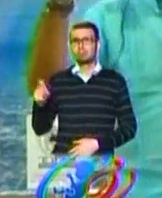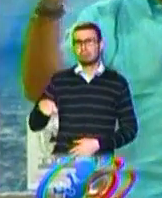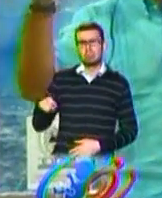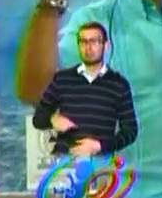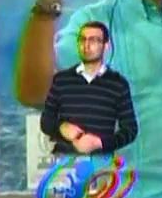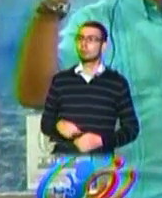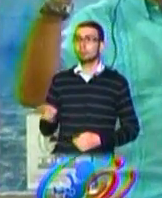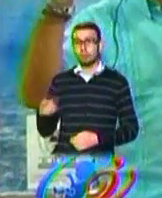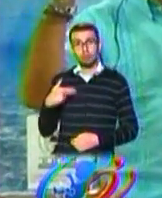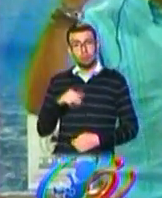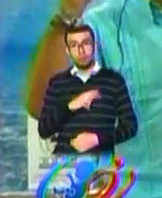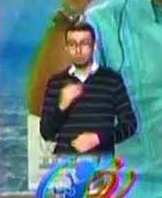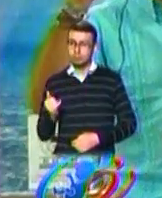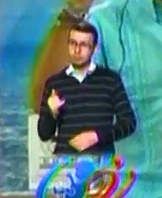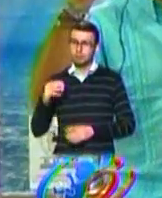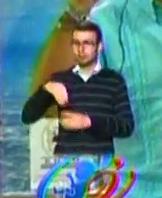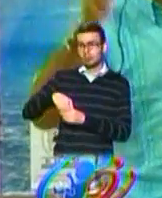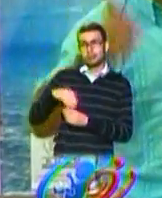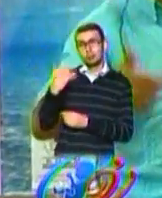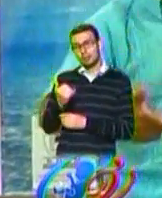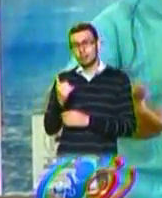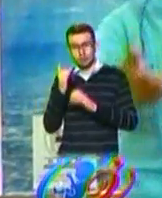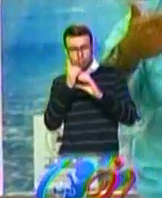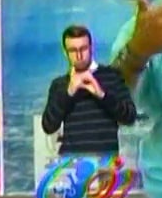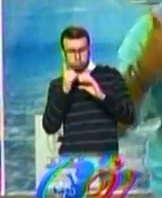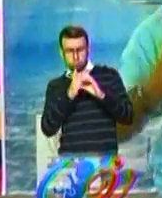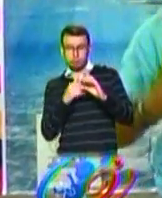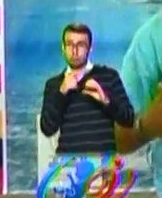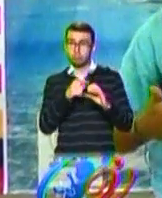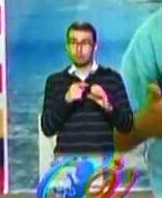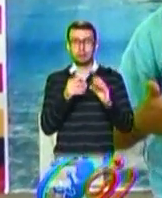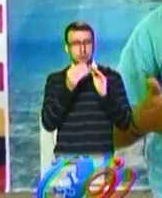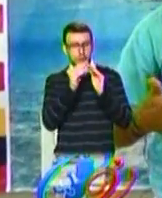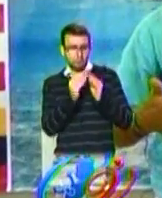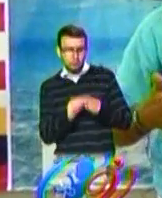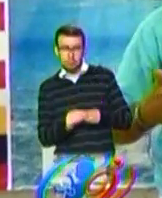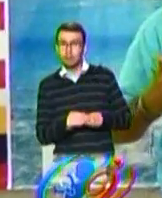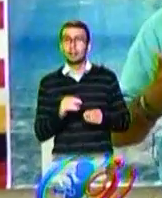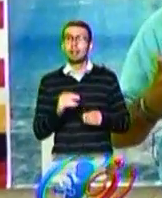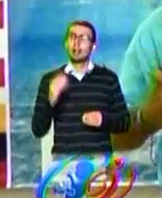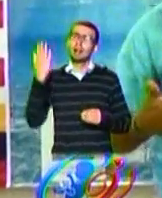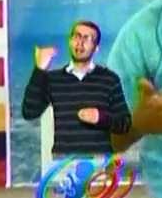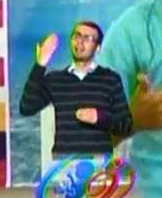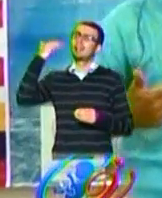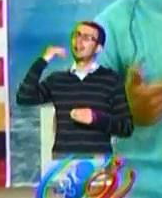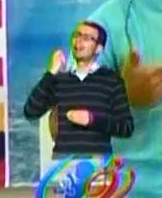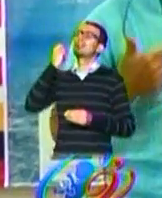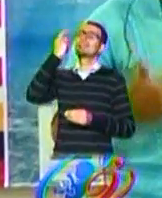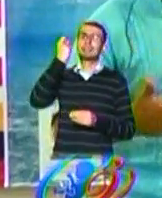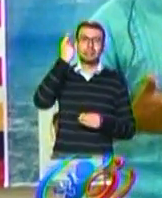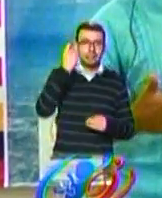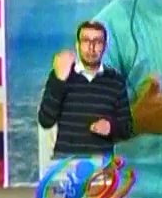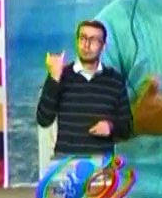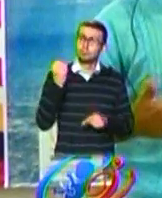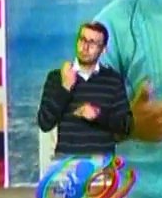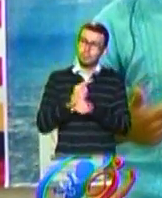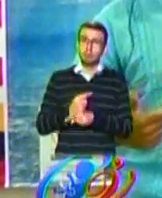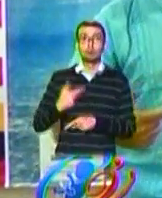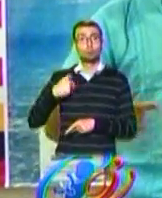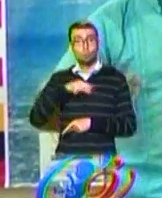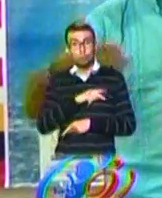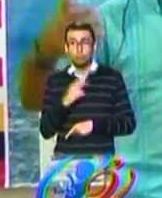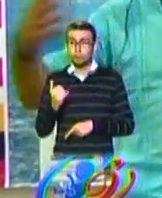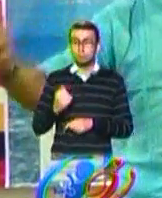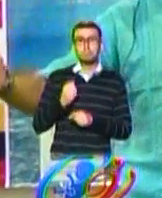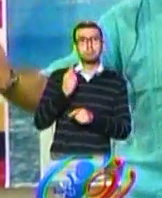ver a ese microscopio que hizo el medicamento y regresar un poco para entender ¿por qué nosotros, a